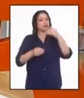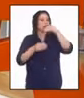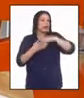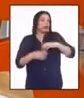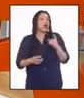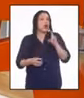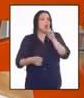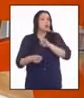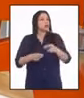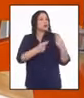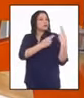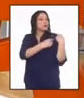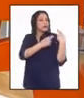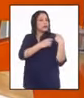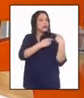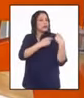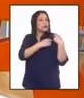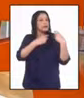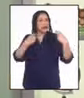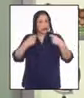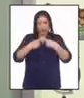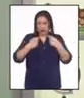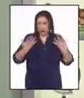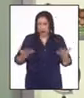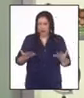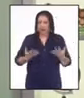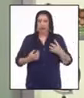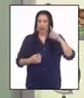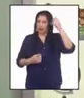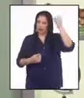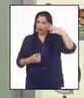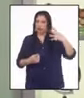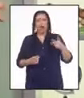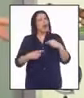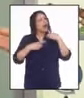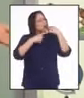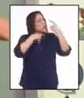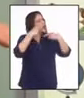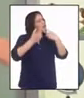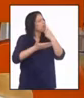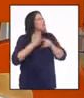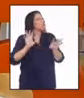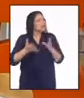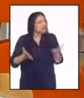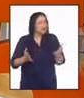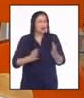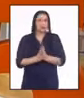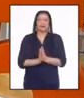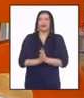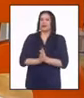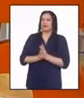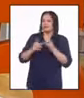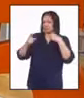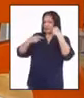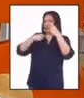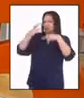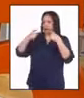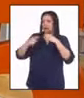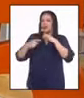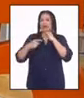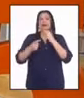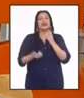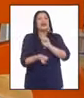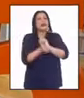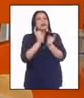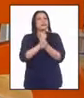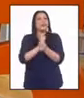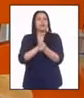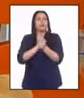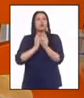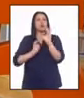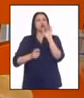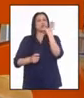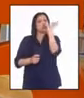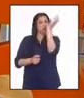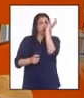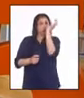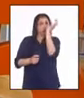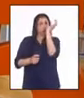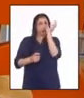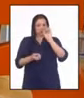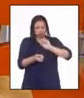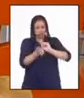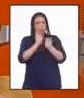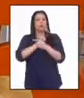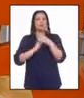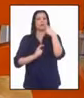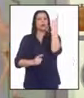energía que vimos en el último programa. Cuéntame, ¿qué hicieron? Stephanie, te cuento. Cambiamos todos los focos de la casa por